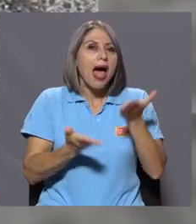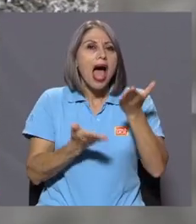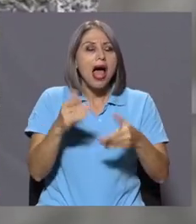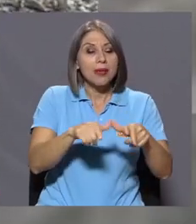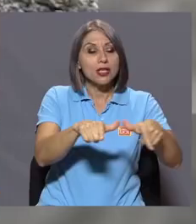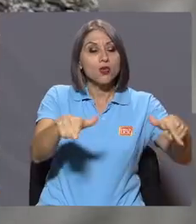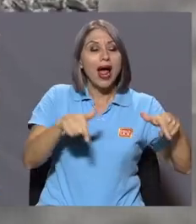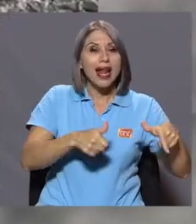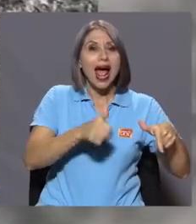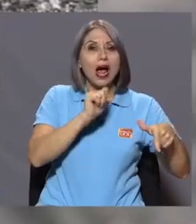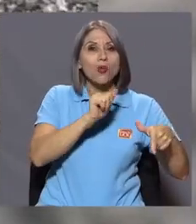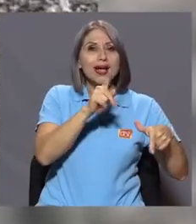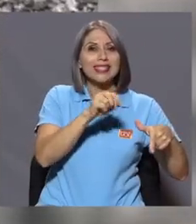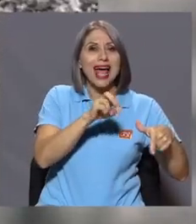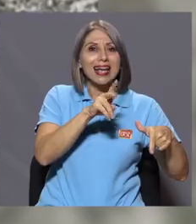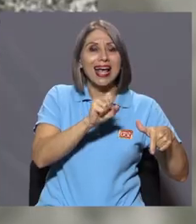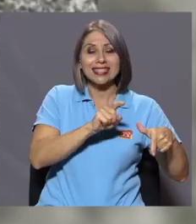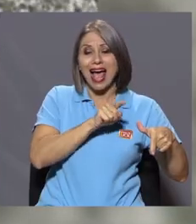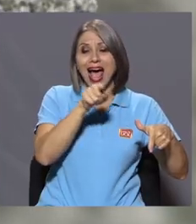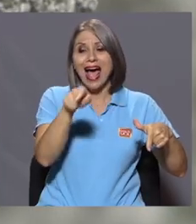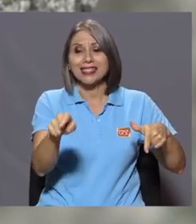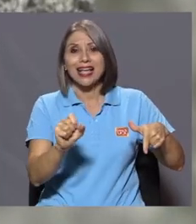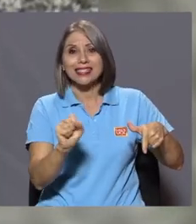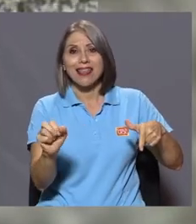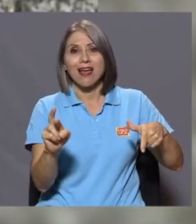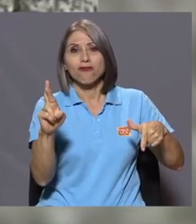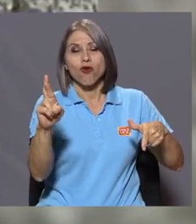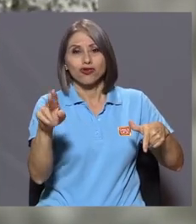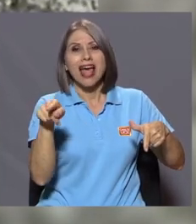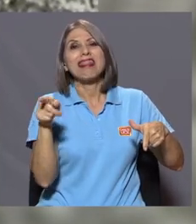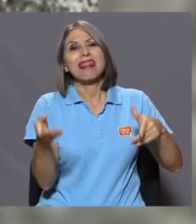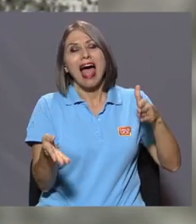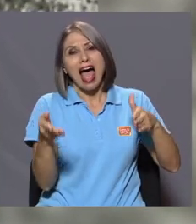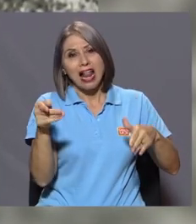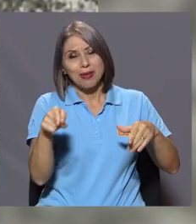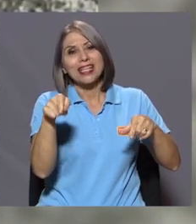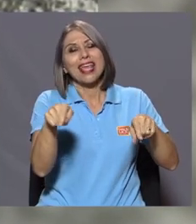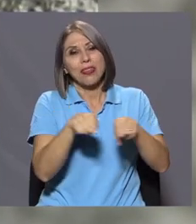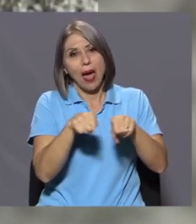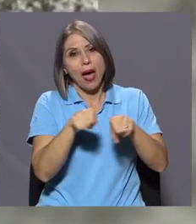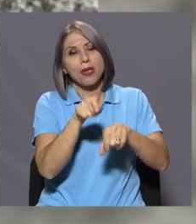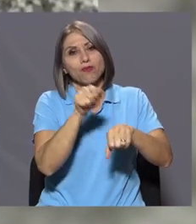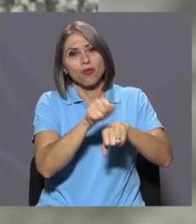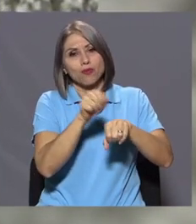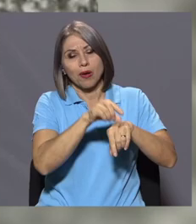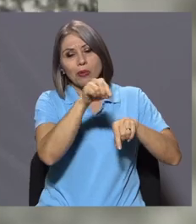Aguasarcas y Santa Rosa de la Palmera hayan caído otros fragmentos.